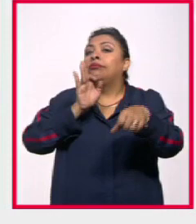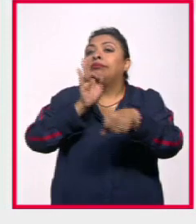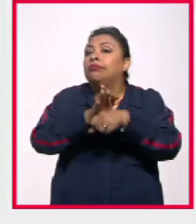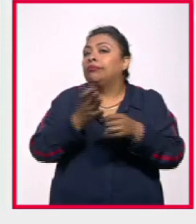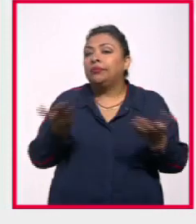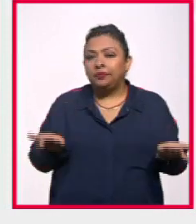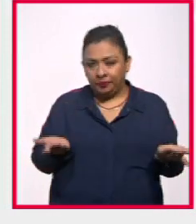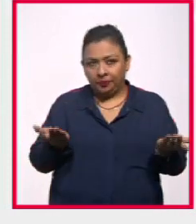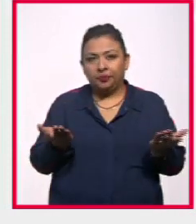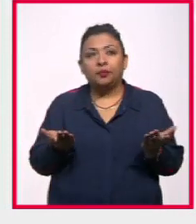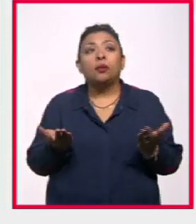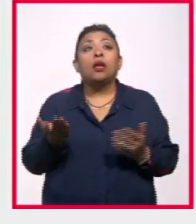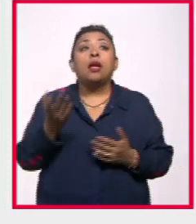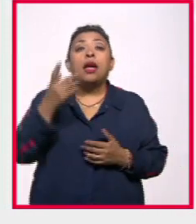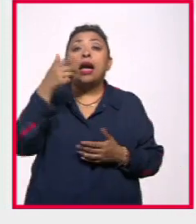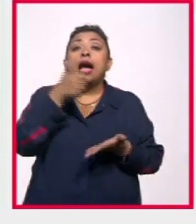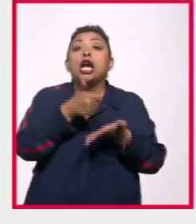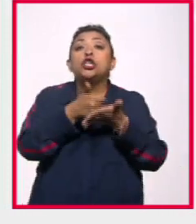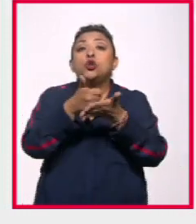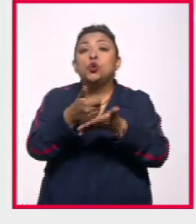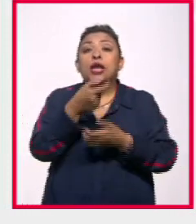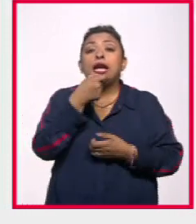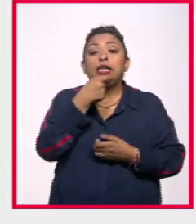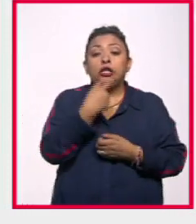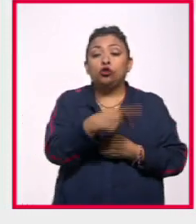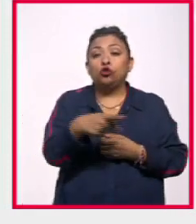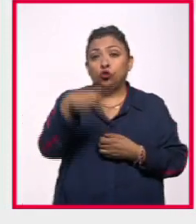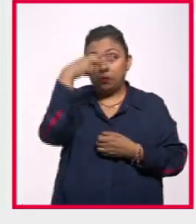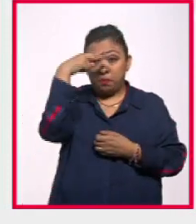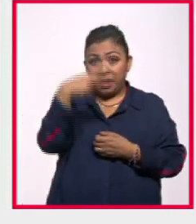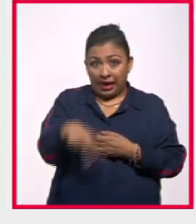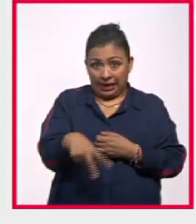decir, va para ayudar a niños mexicanos.